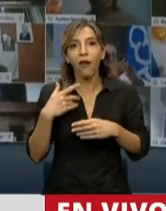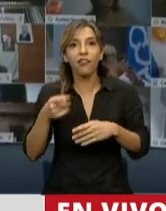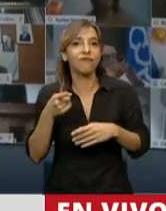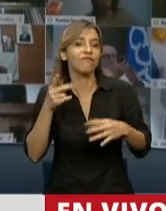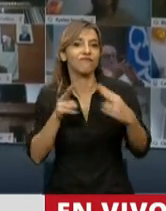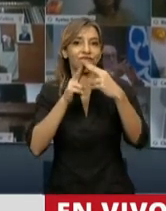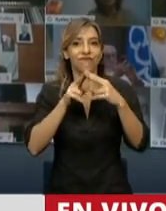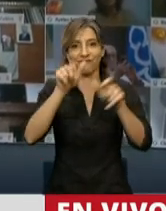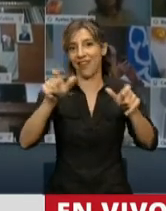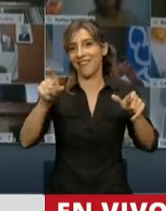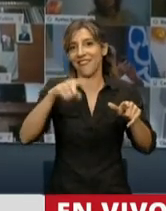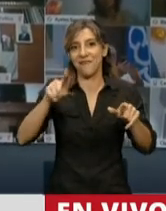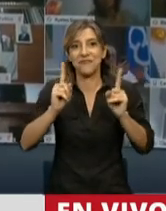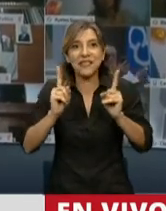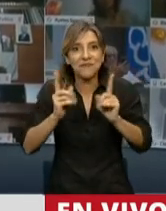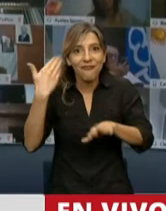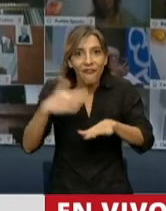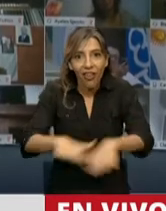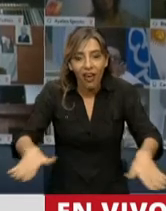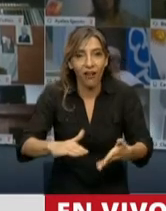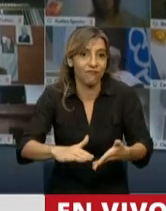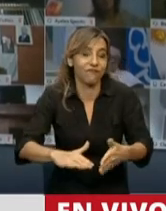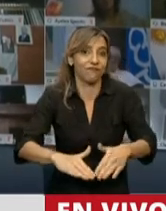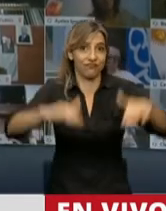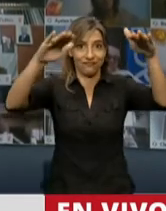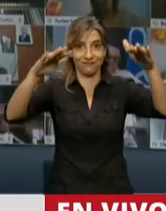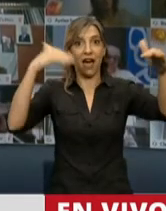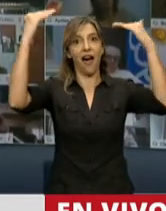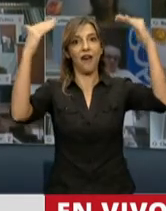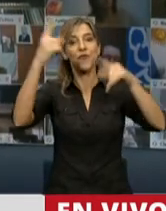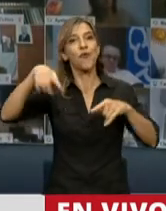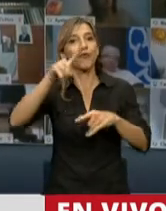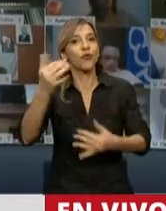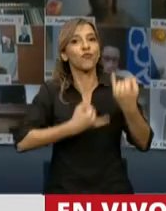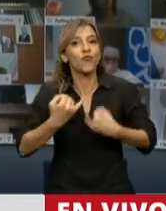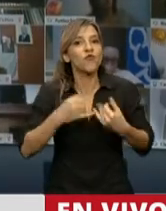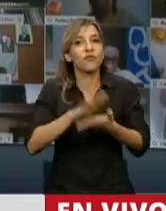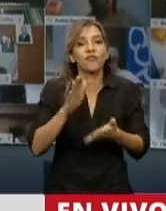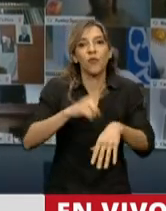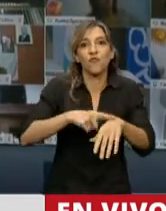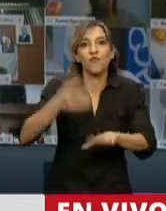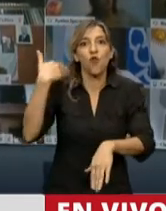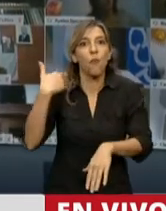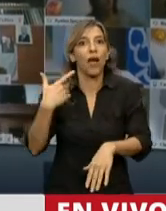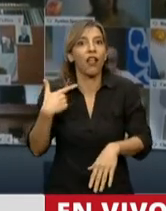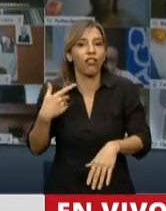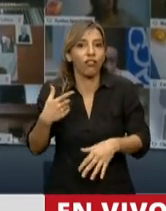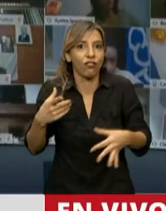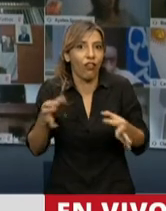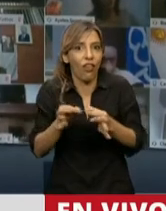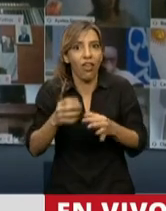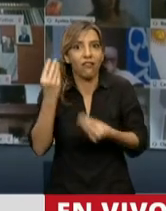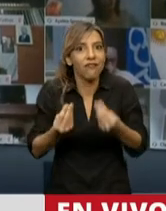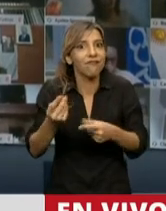adultos, que supieron venir a estudiar a nuestros colegios y recordaban sus estadías en la Argentina continental como los mejores años de su